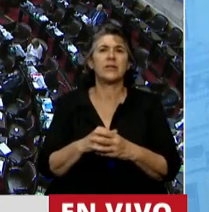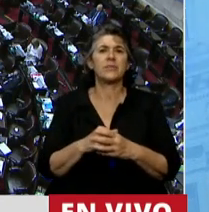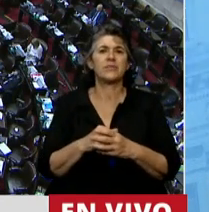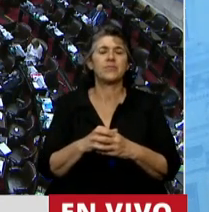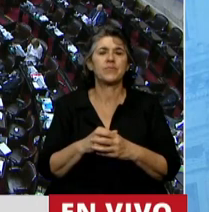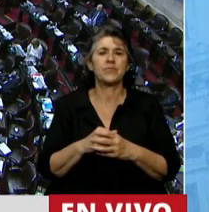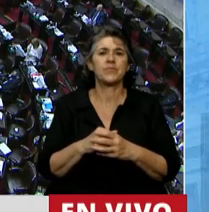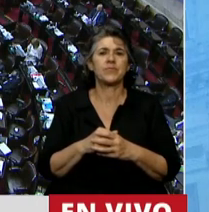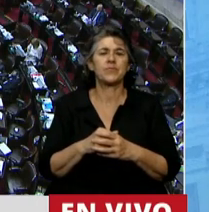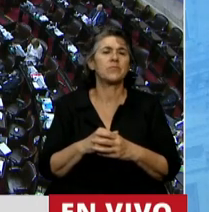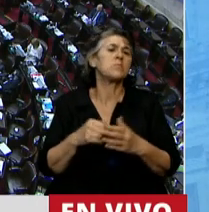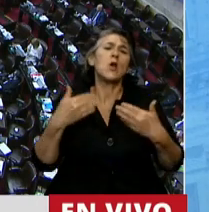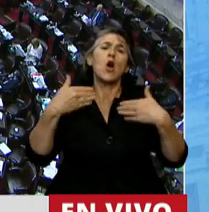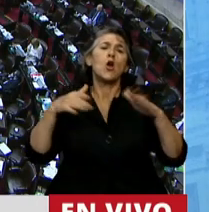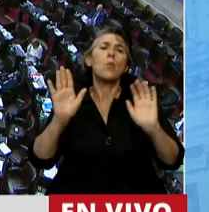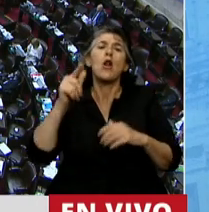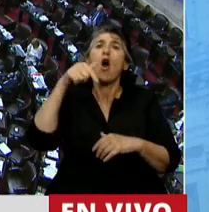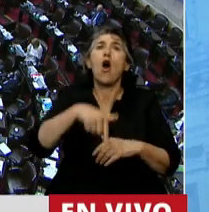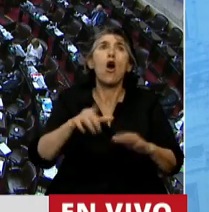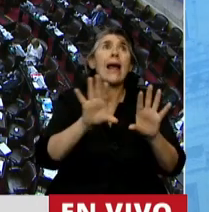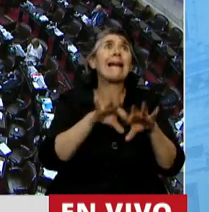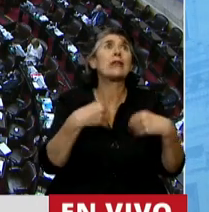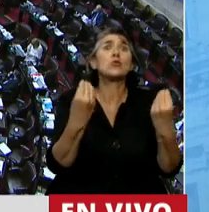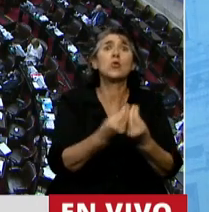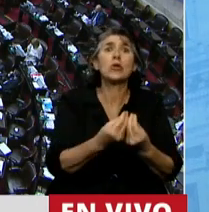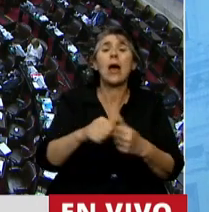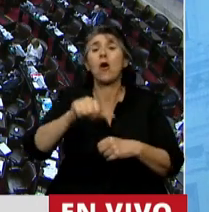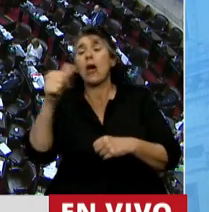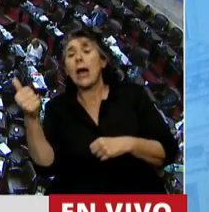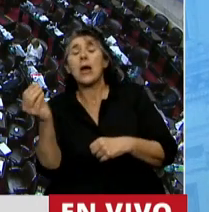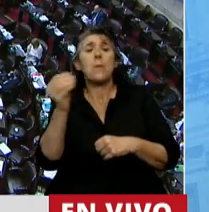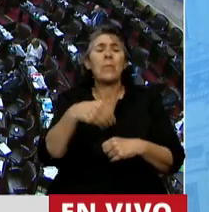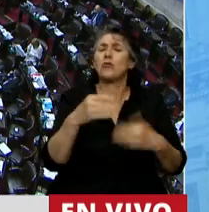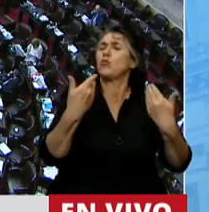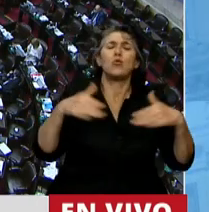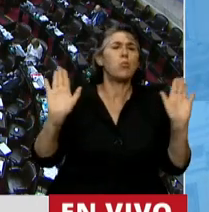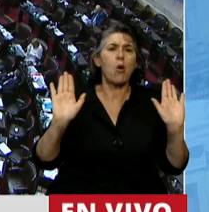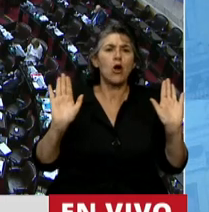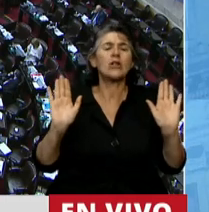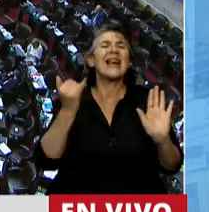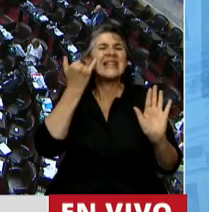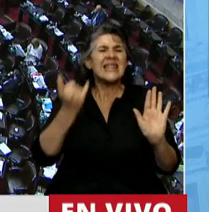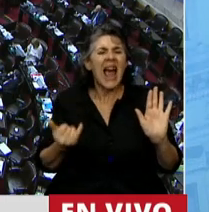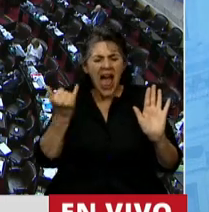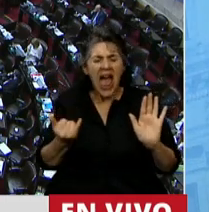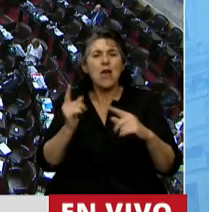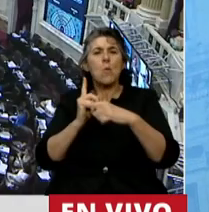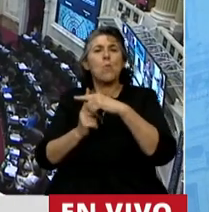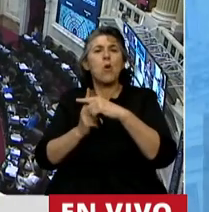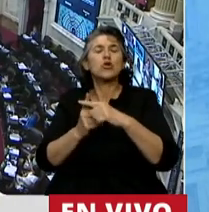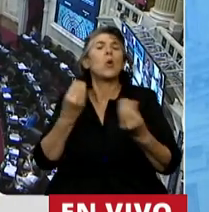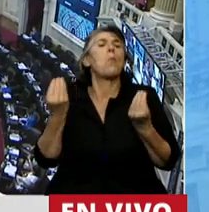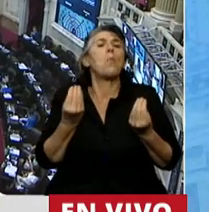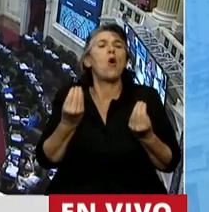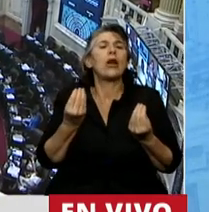Independientemente del resultado de la votación de este proyecto, el saldo ya es positivo, porque estamos discutiendo ampliación